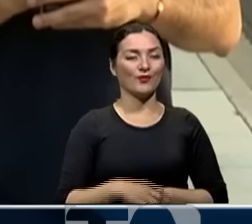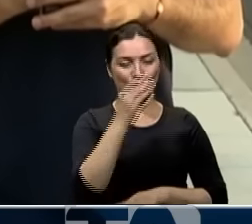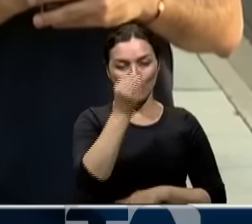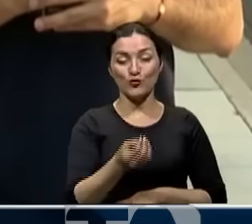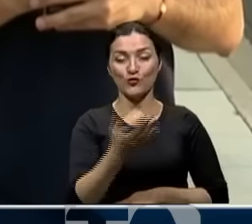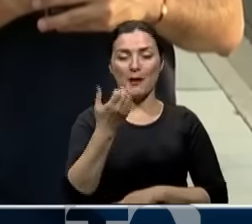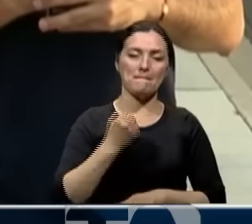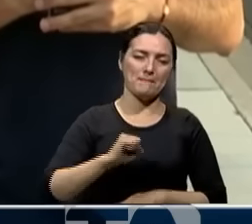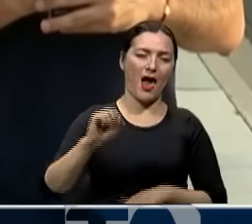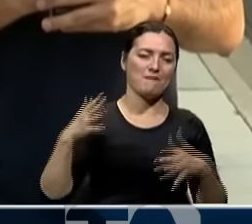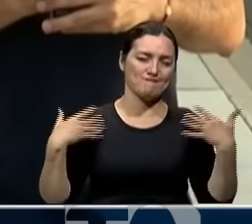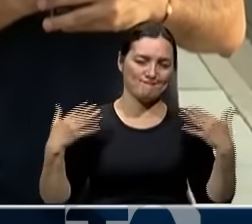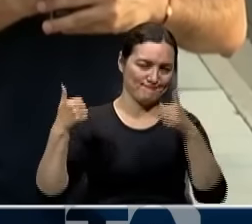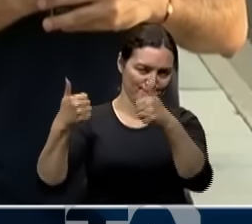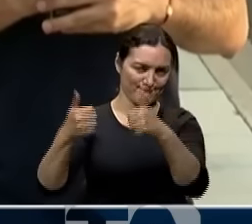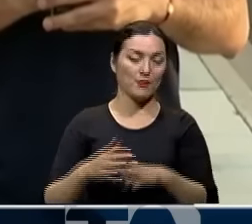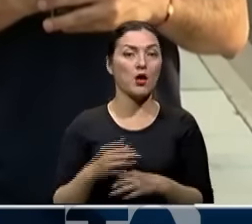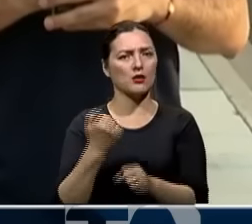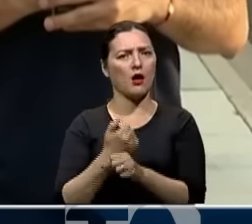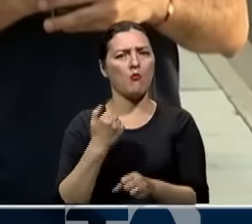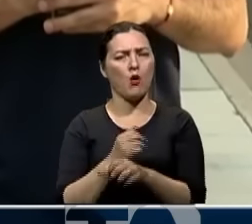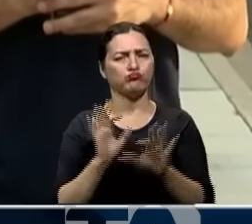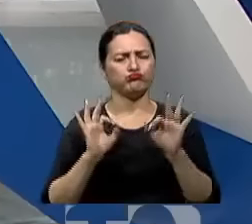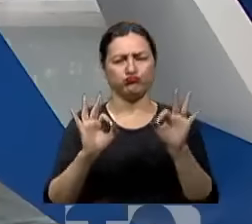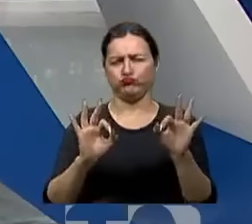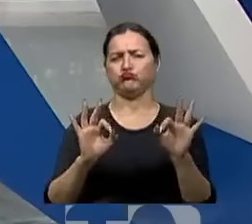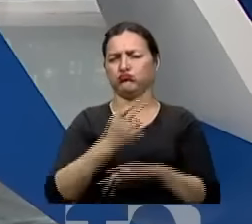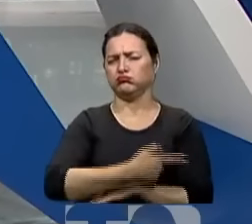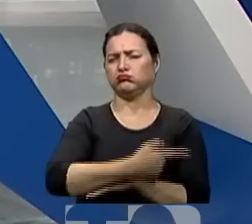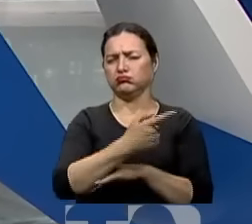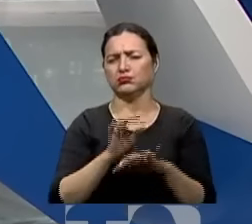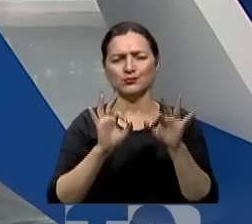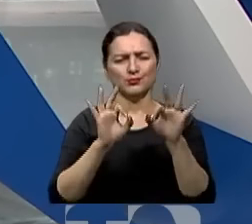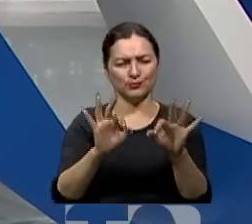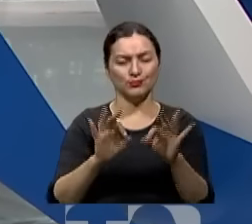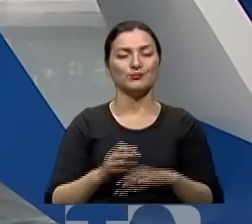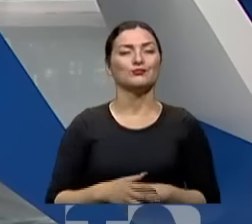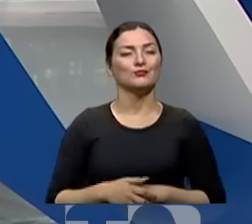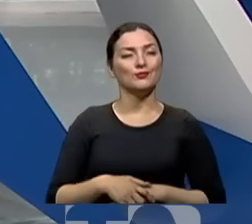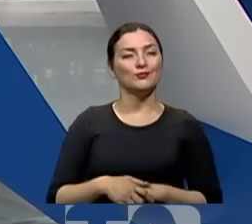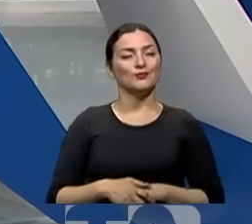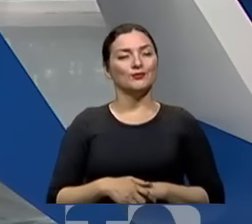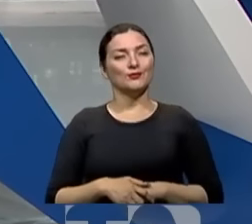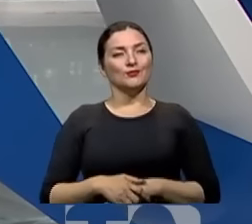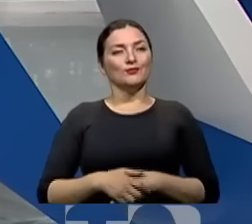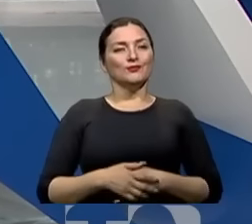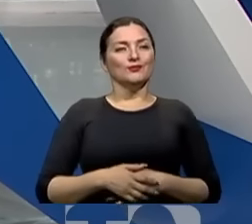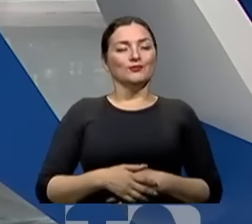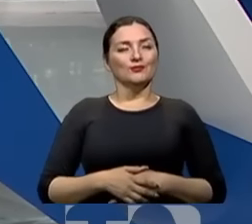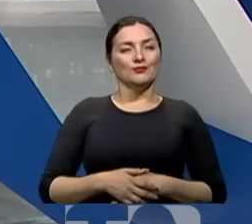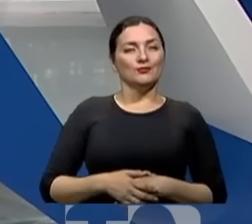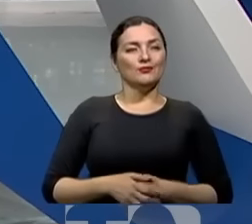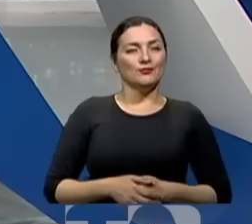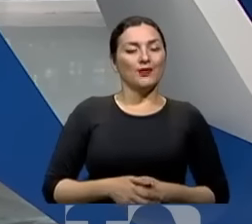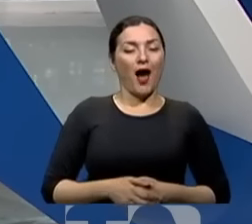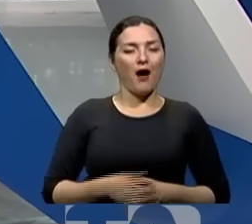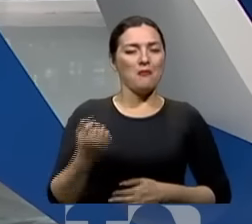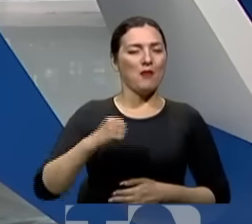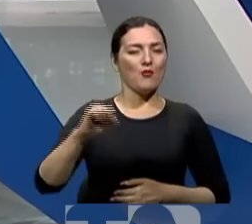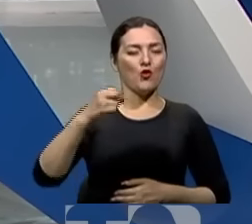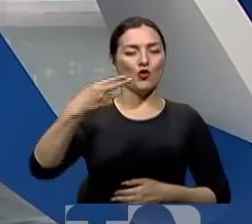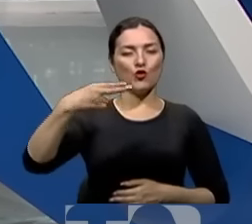feliz viaje también. Y qué gran trabajo han hecho durante todos estos días siguiéndole a la Tri. Ahora, bueno, vamos a Houston